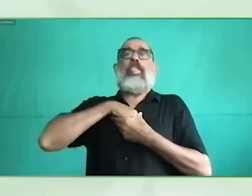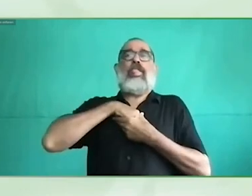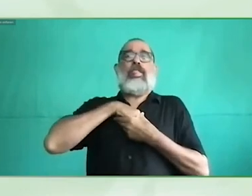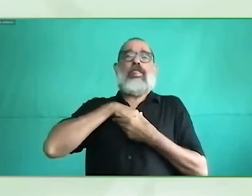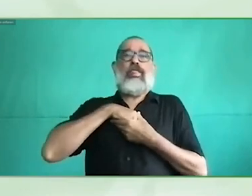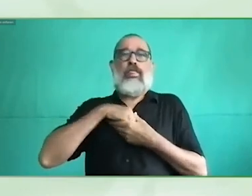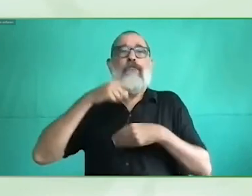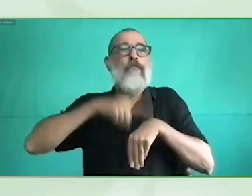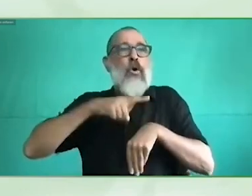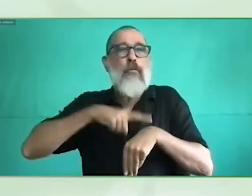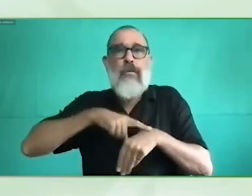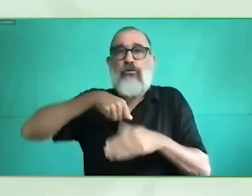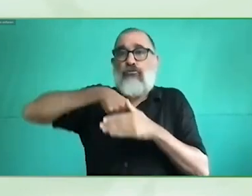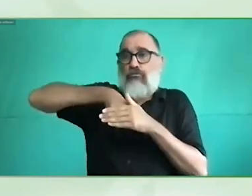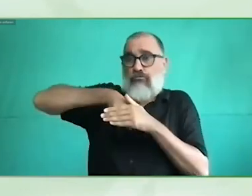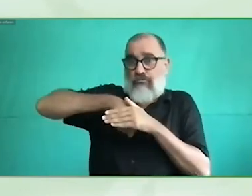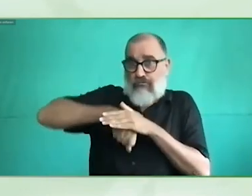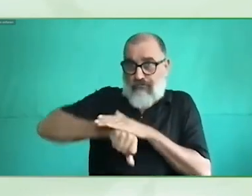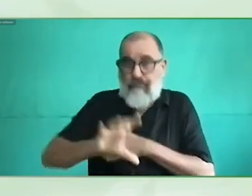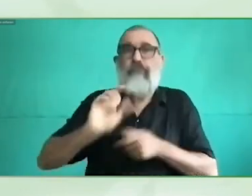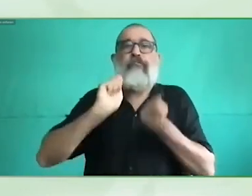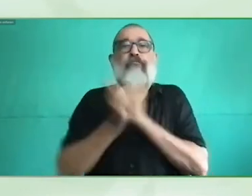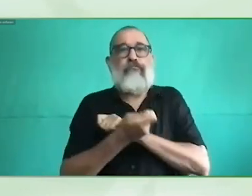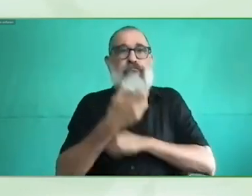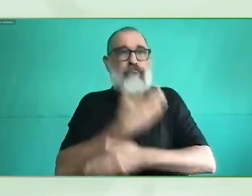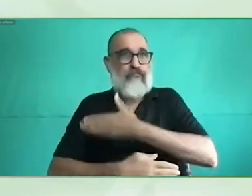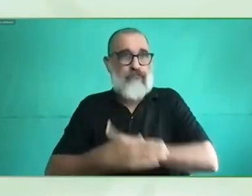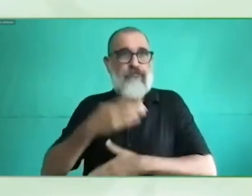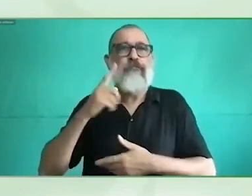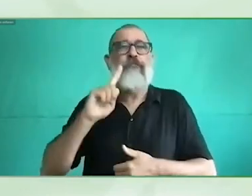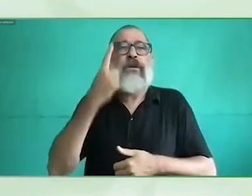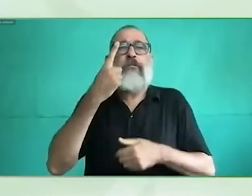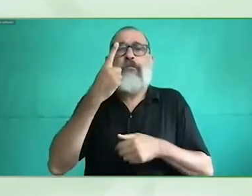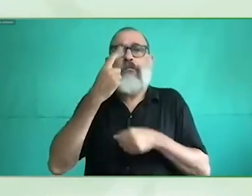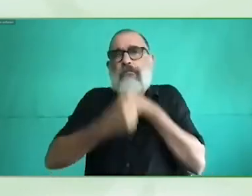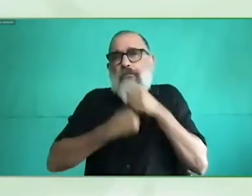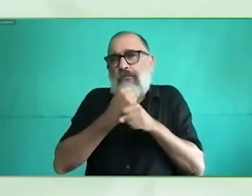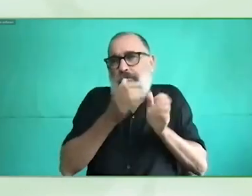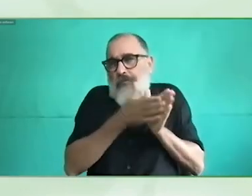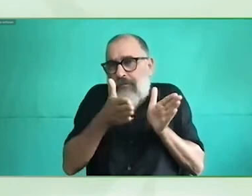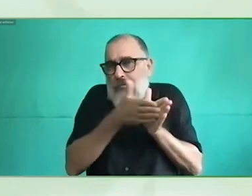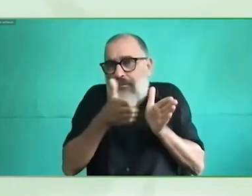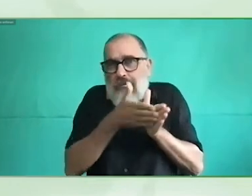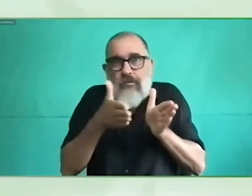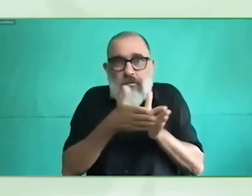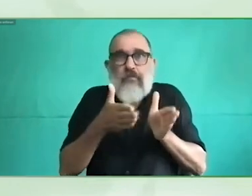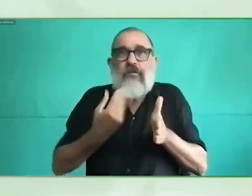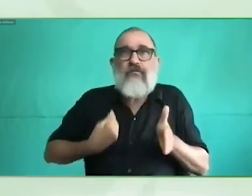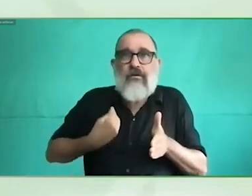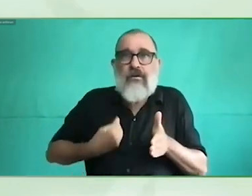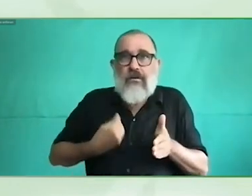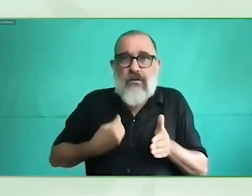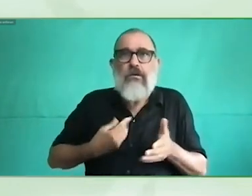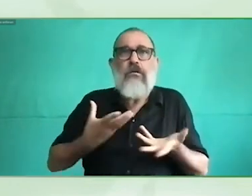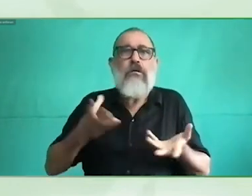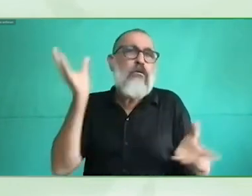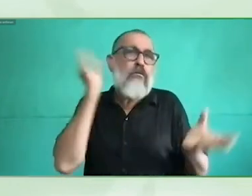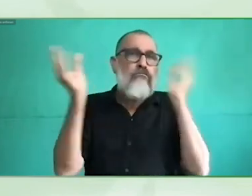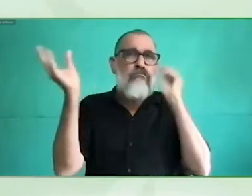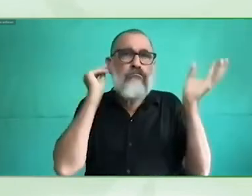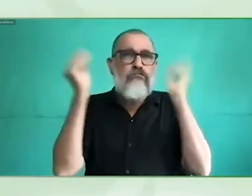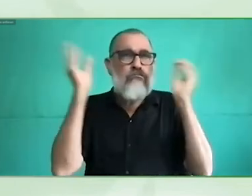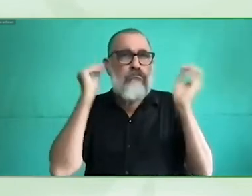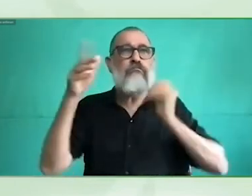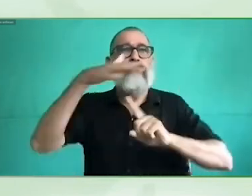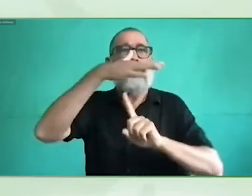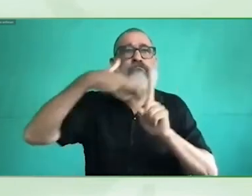sociedad los médicos los fisioterapeutas y la familia entran en una cápsula de juicios y verdades